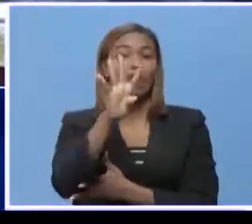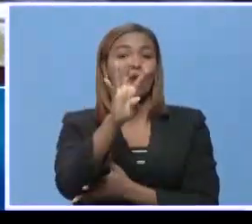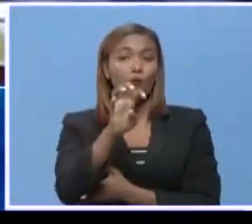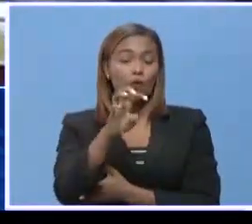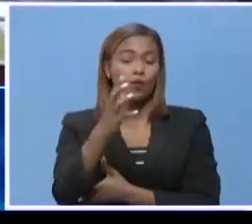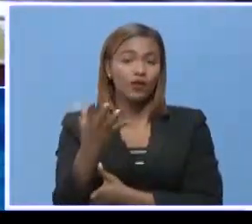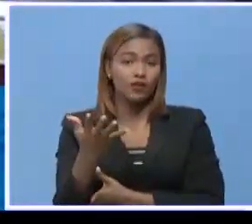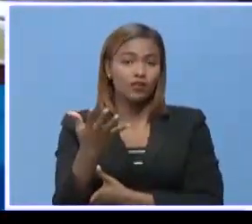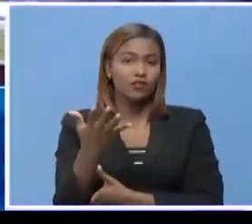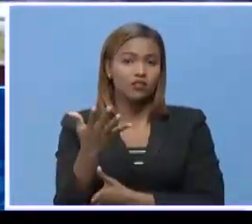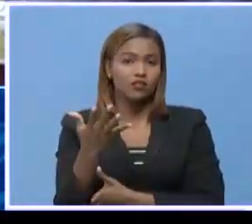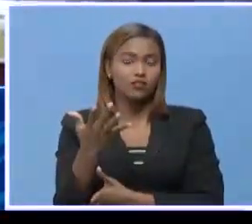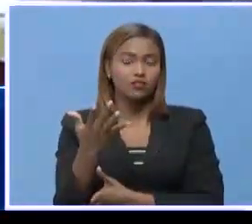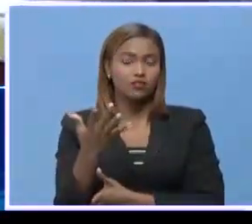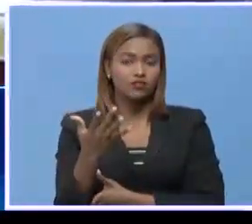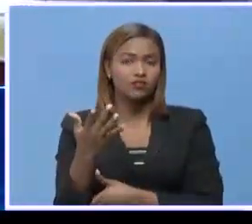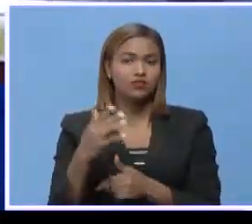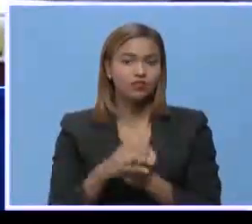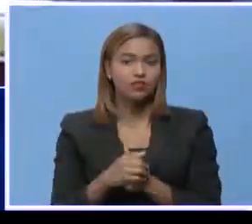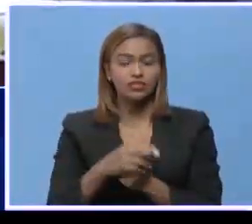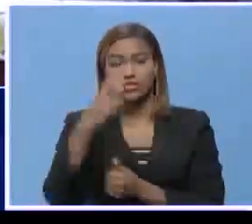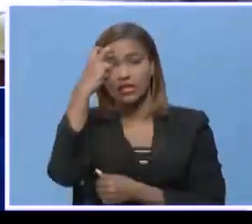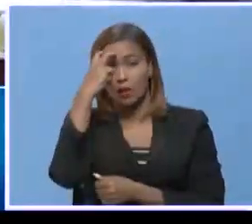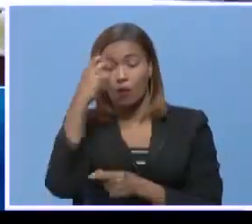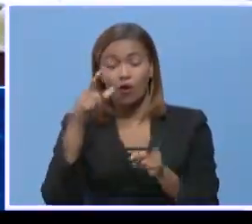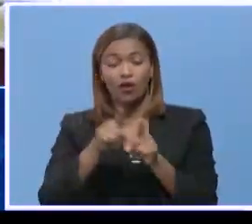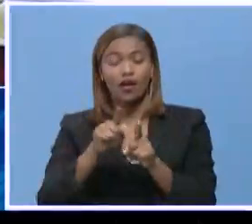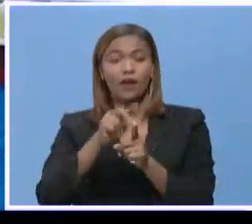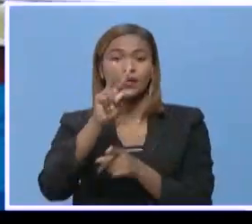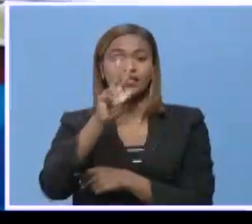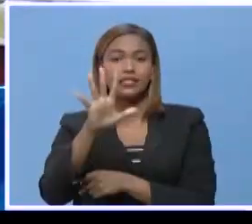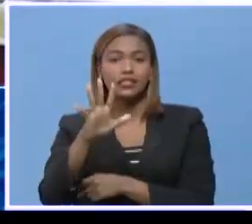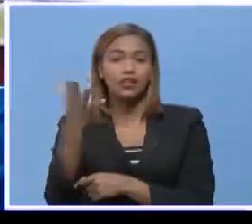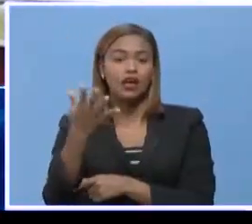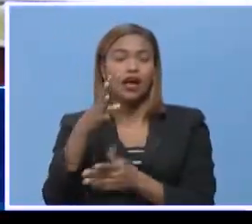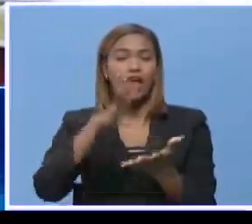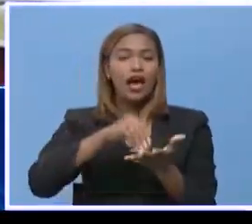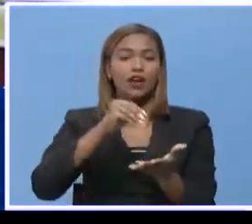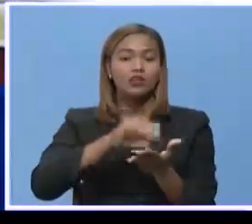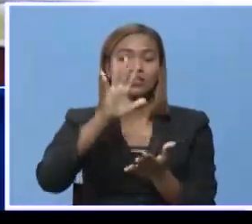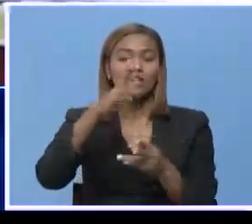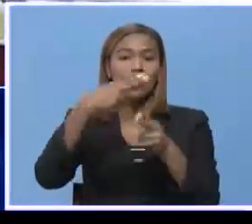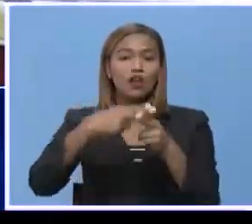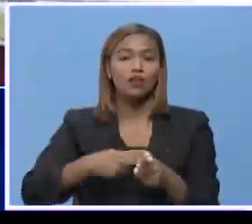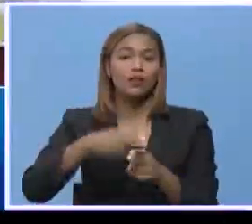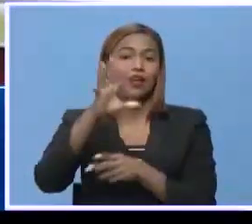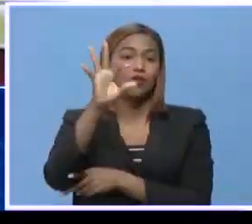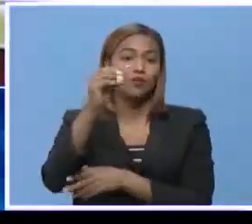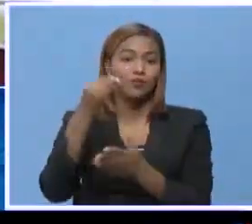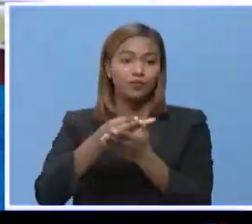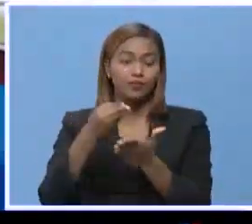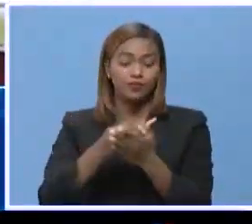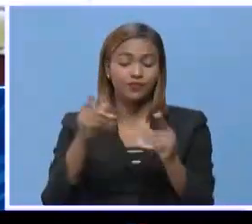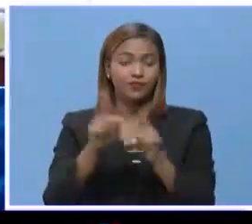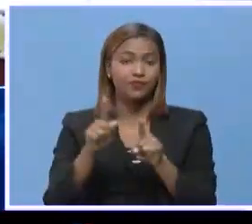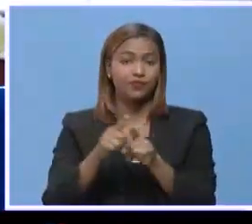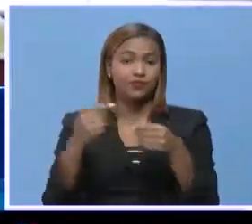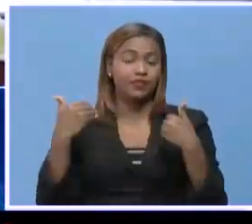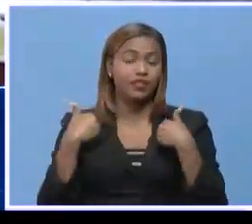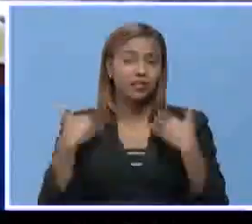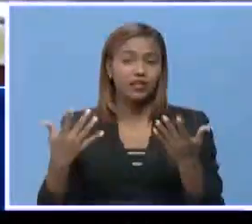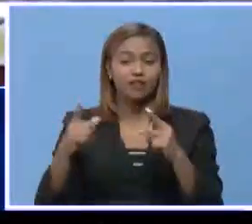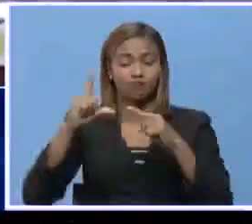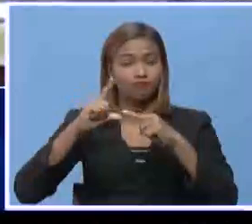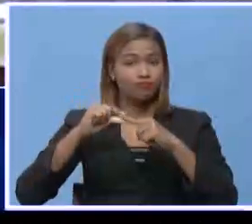40, la cebolla 25, el arroz está 90 pesos, 5 libras, buenísimo. Tenemos